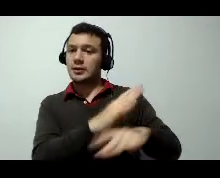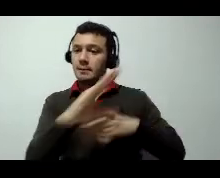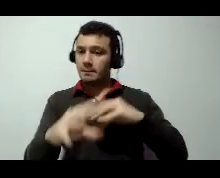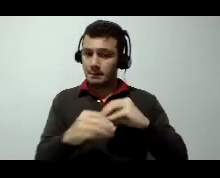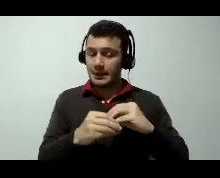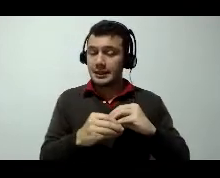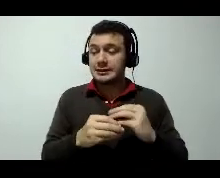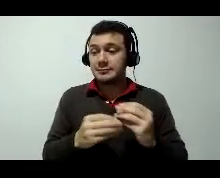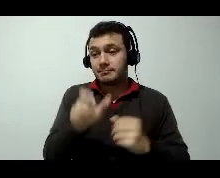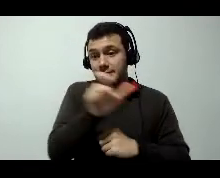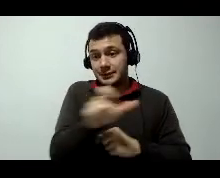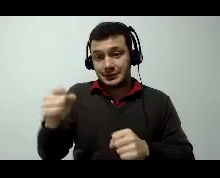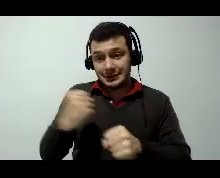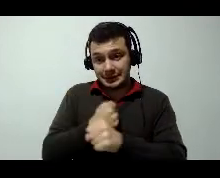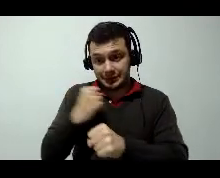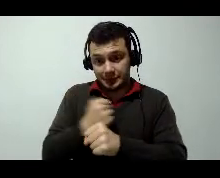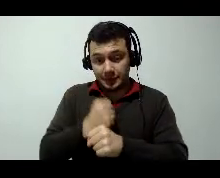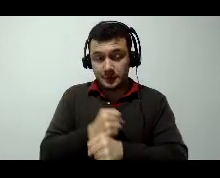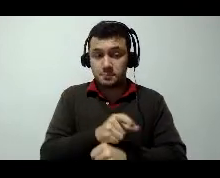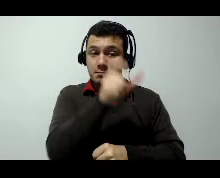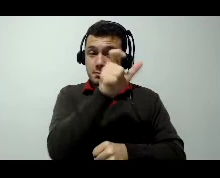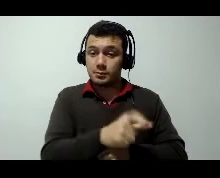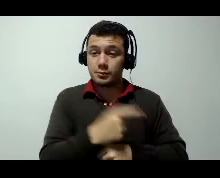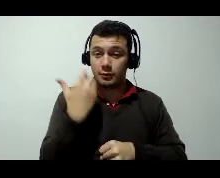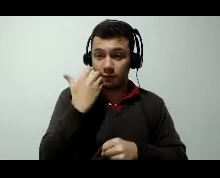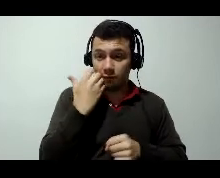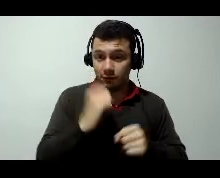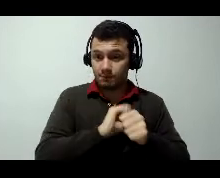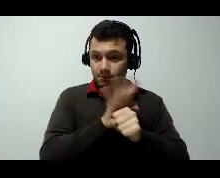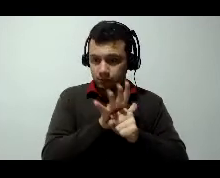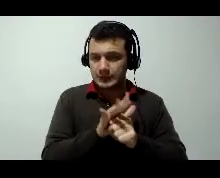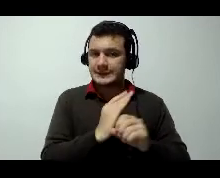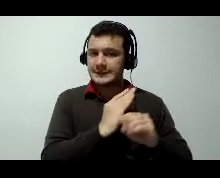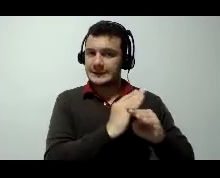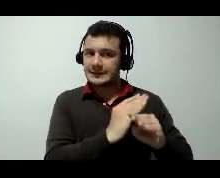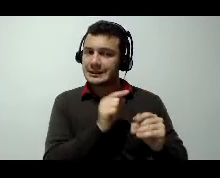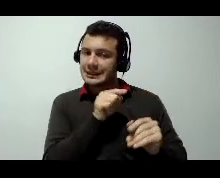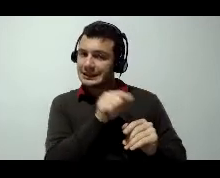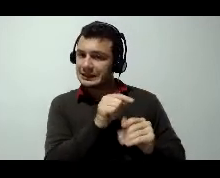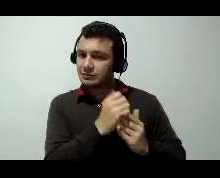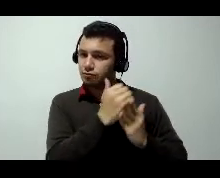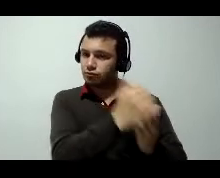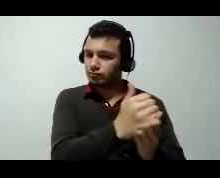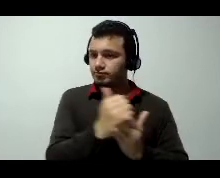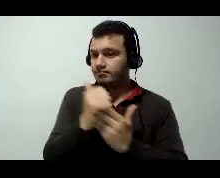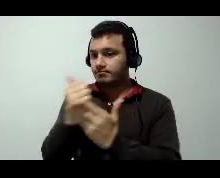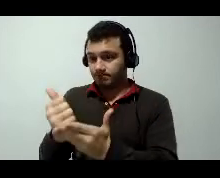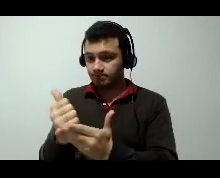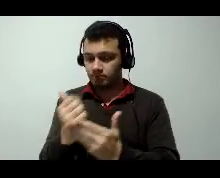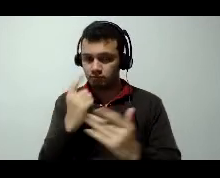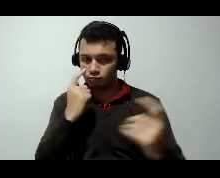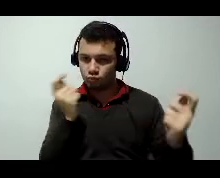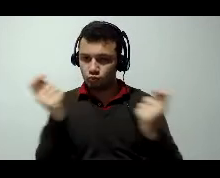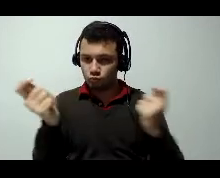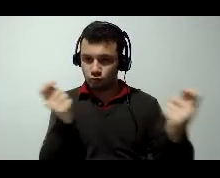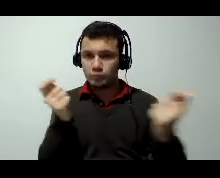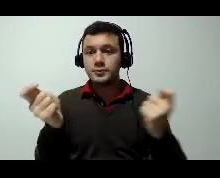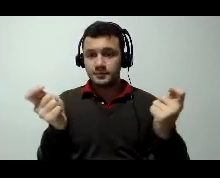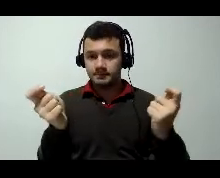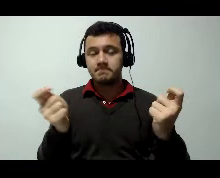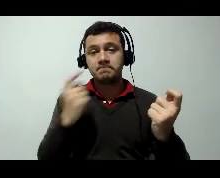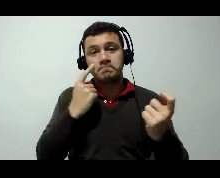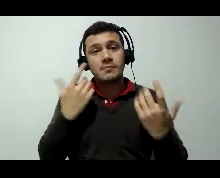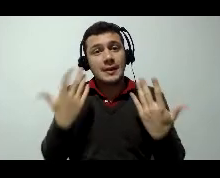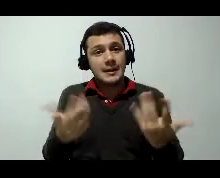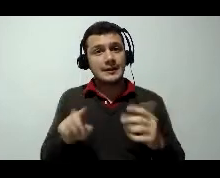eso es importante que lo tengamos claro. O sea, estas medidas administrativas que yo les voy a presentar ahora, cuando yo las vaya a implementar en